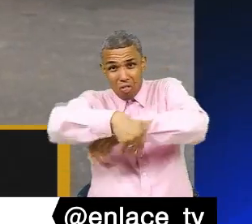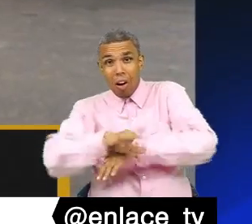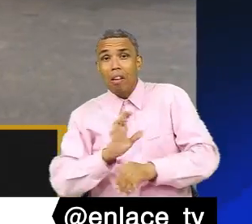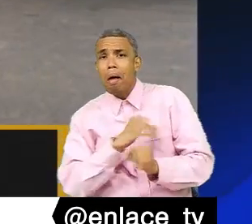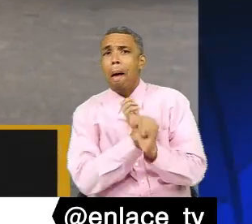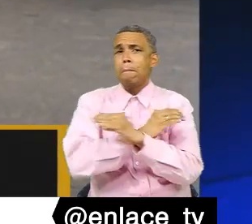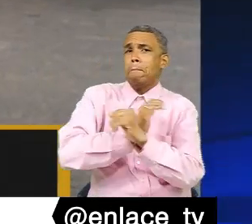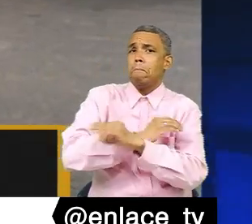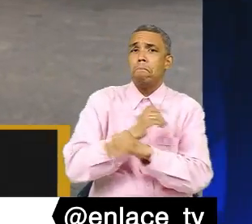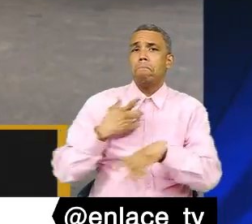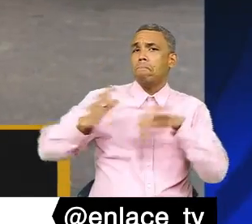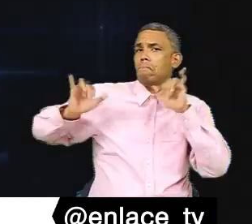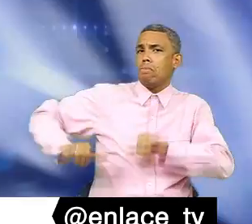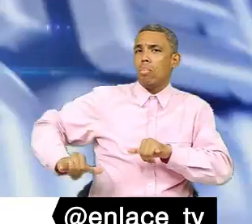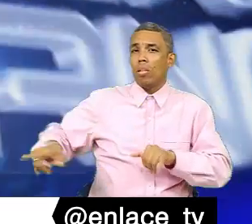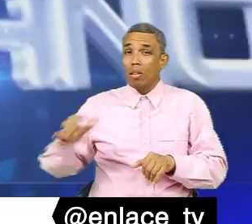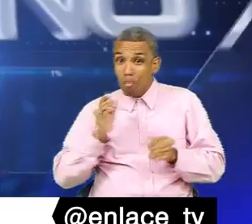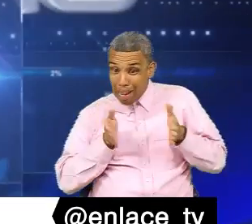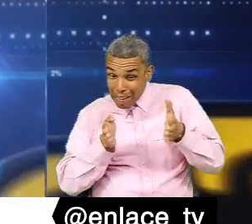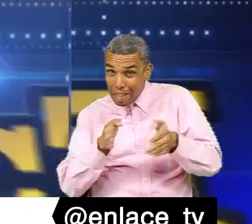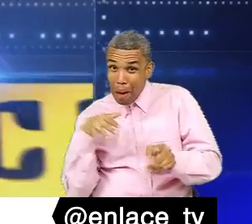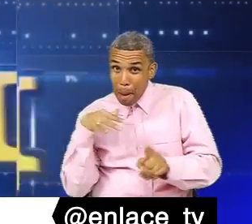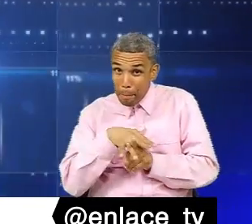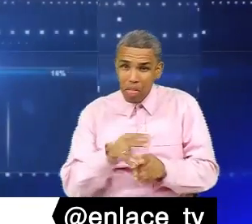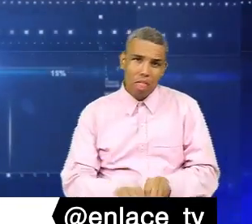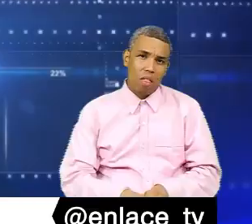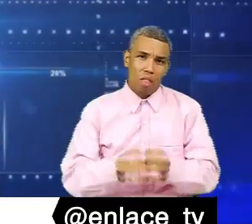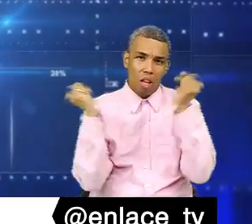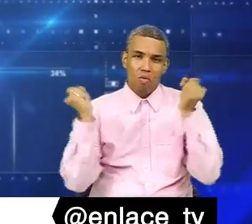del sector deterioradas.